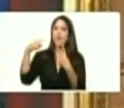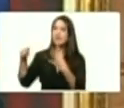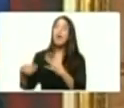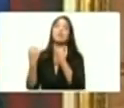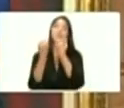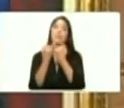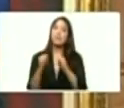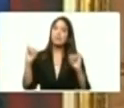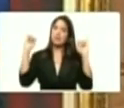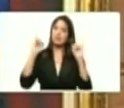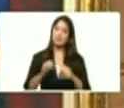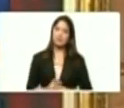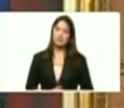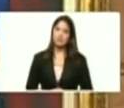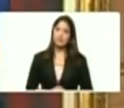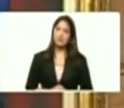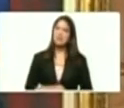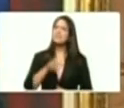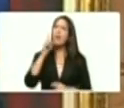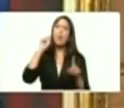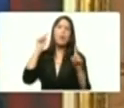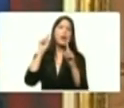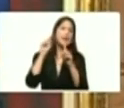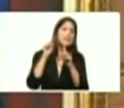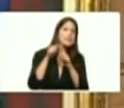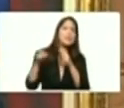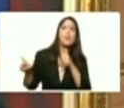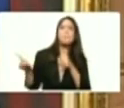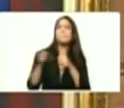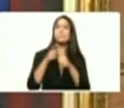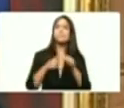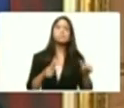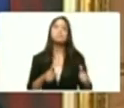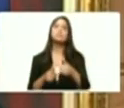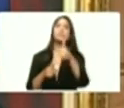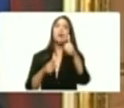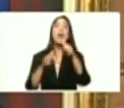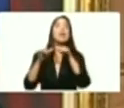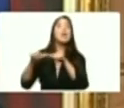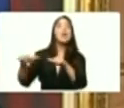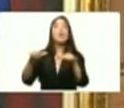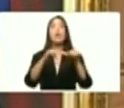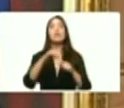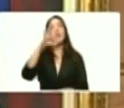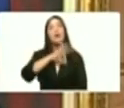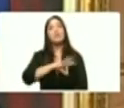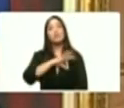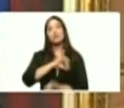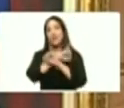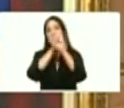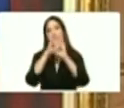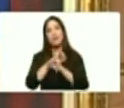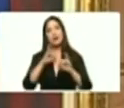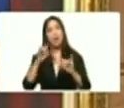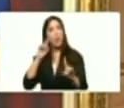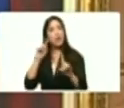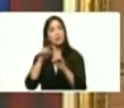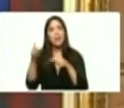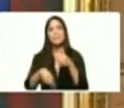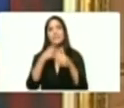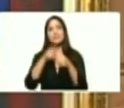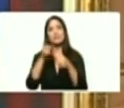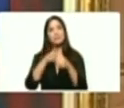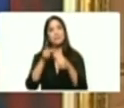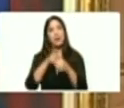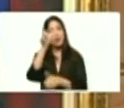independiente, que tenga el objetivo máximo, la igualdad y la felicidad social de nuestro pueblo. El objetivo central es el ser